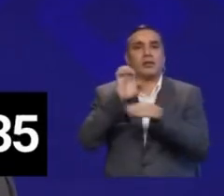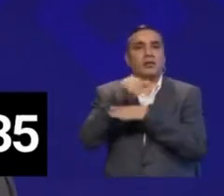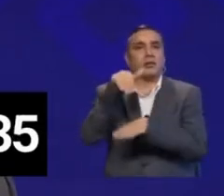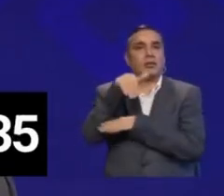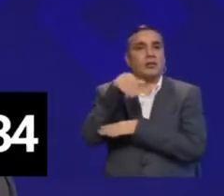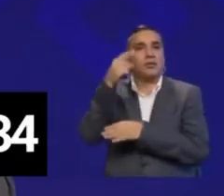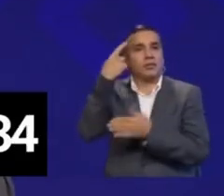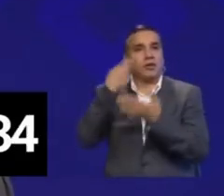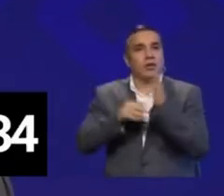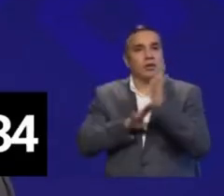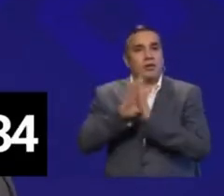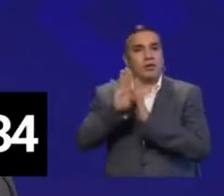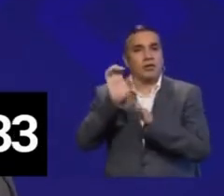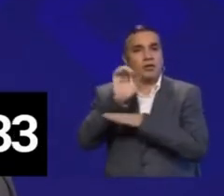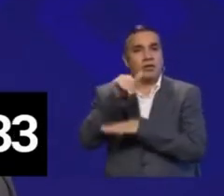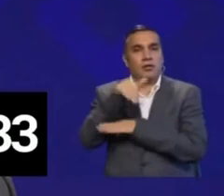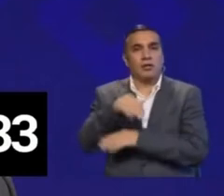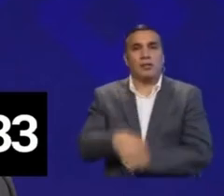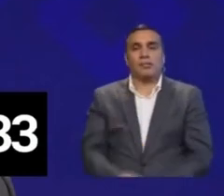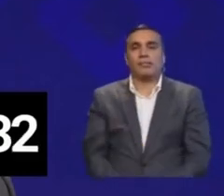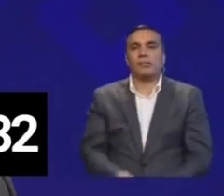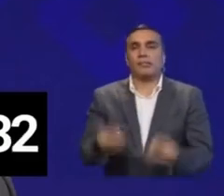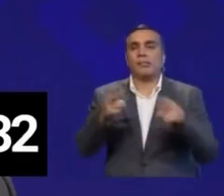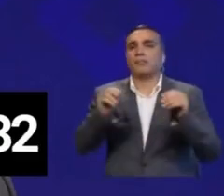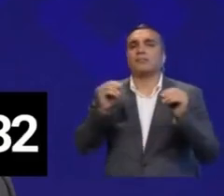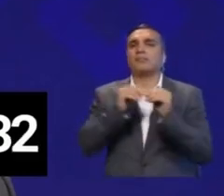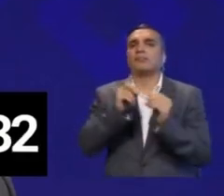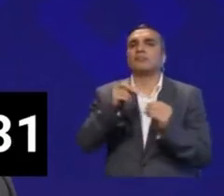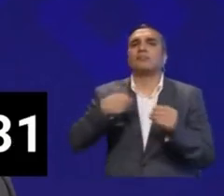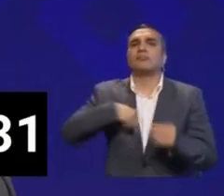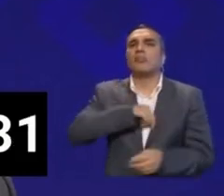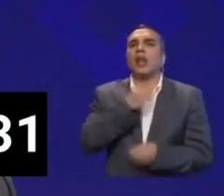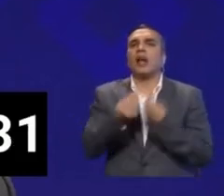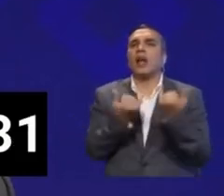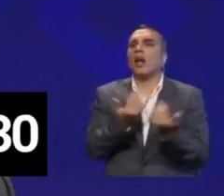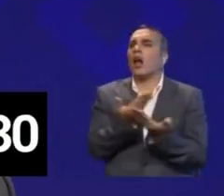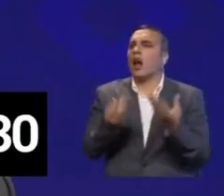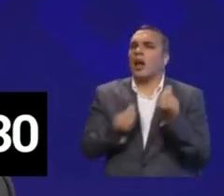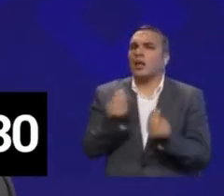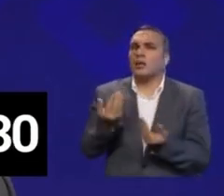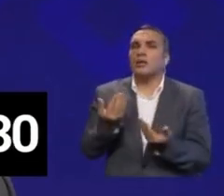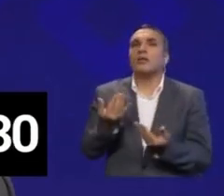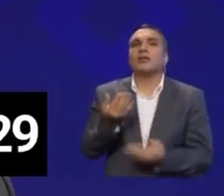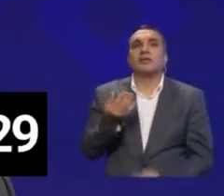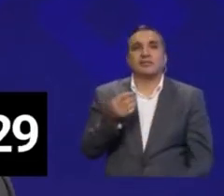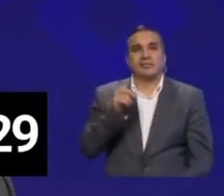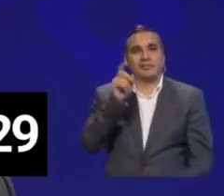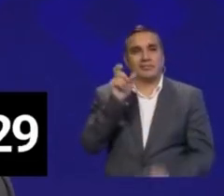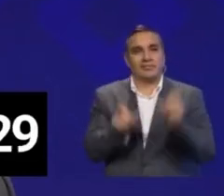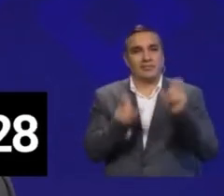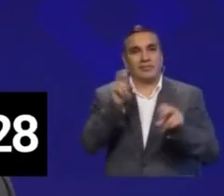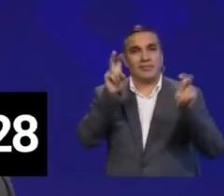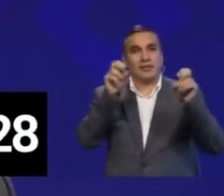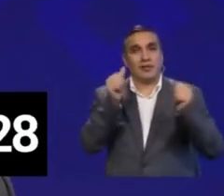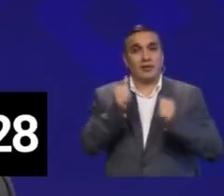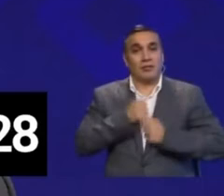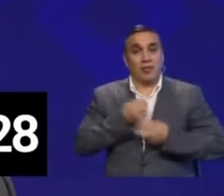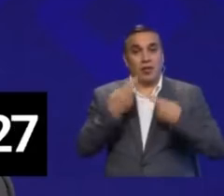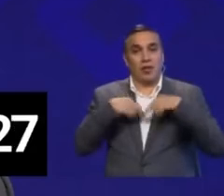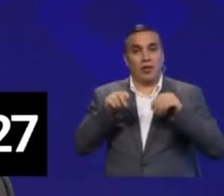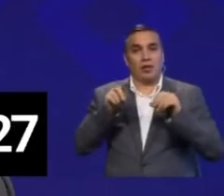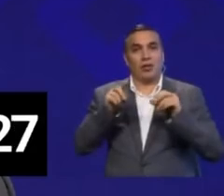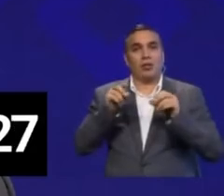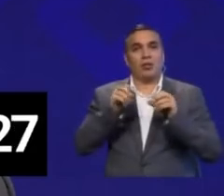ecuatorianos para cada uno. Y también recobrar lo que estamos haciendo ahora. No dejar que las materias primas se vayan